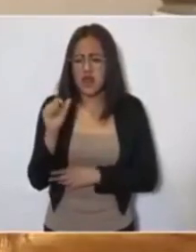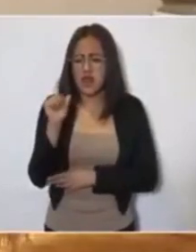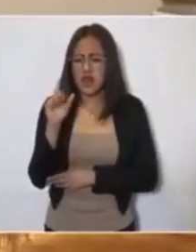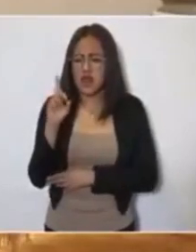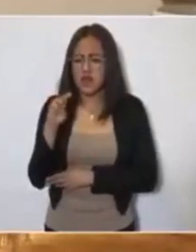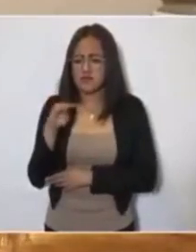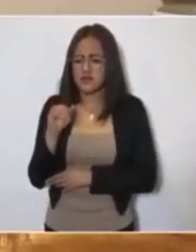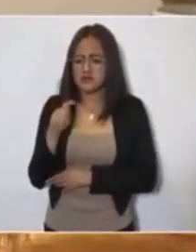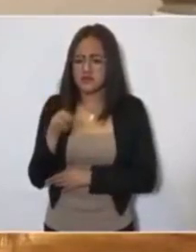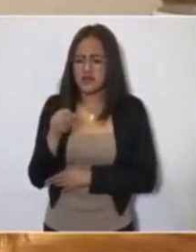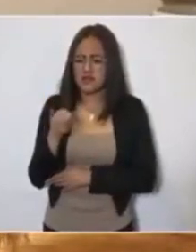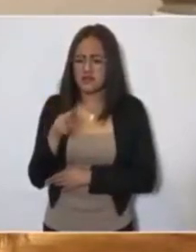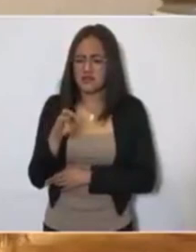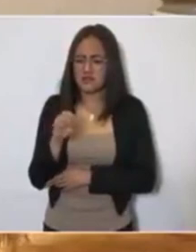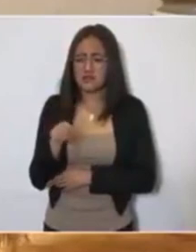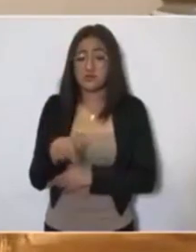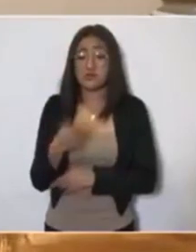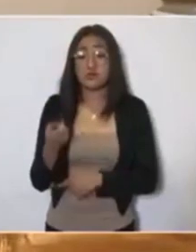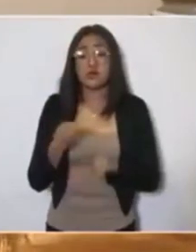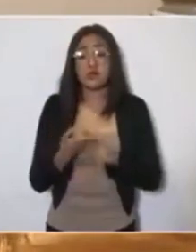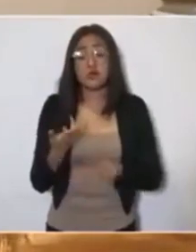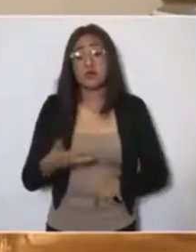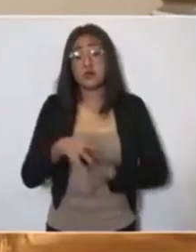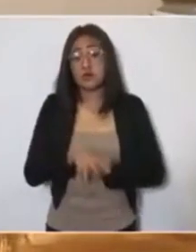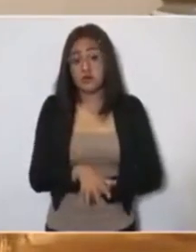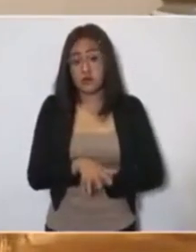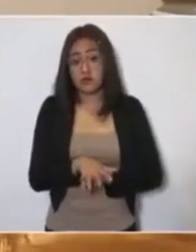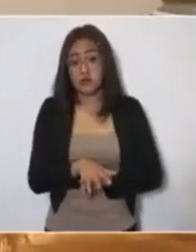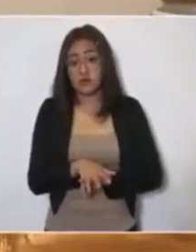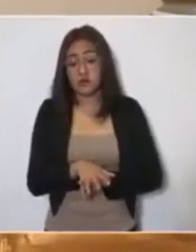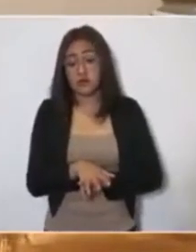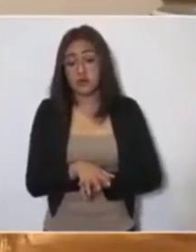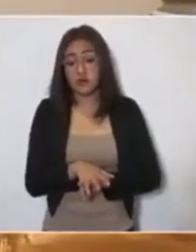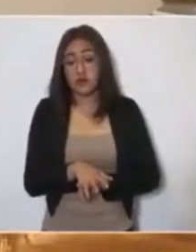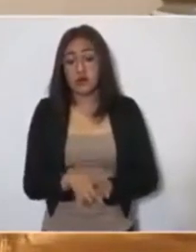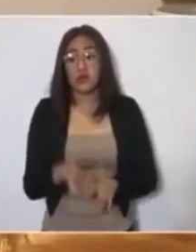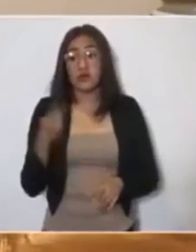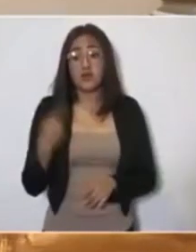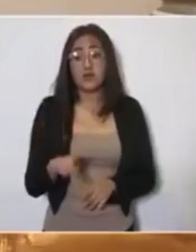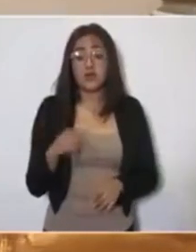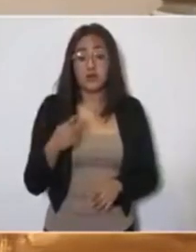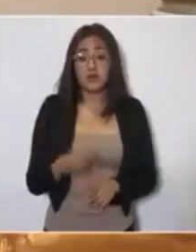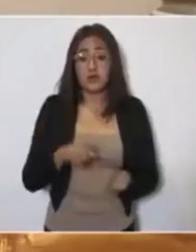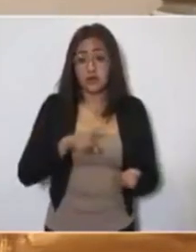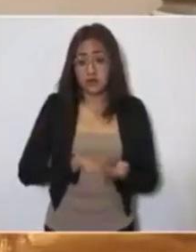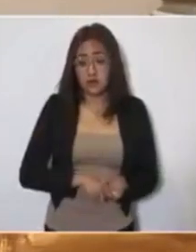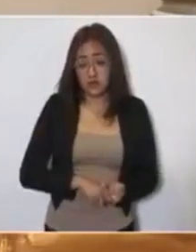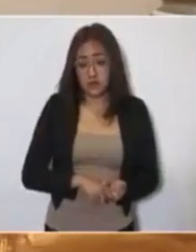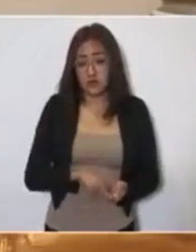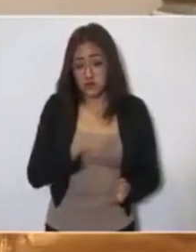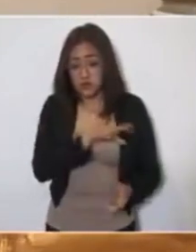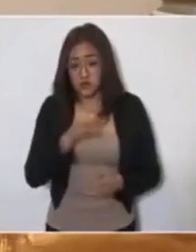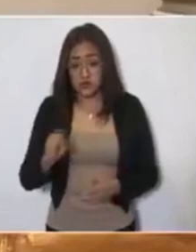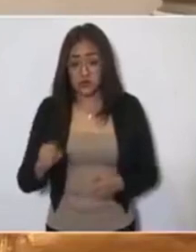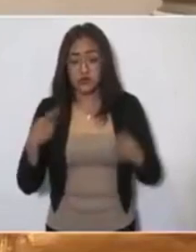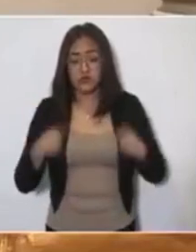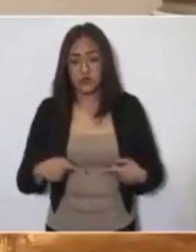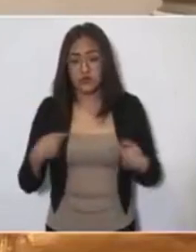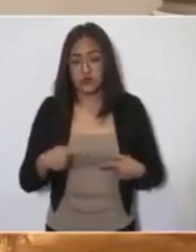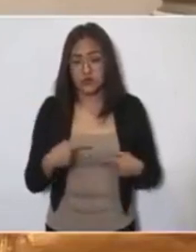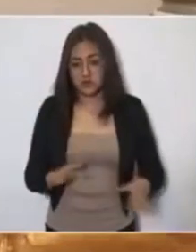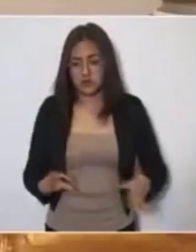la reforma del sistema de justicia incorpora al tribunal administrativo al poder